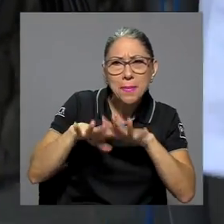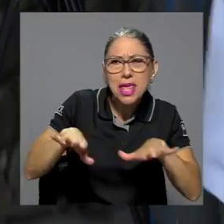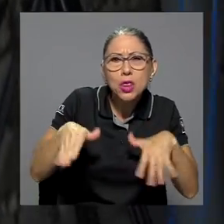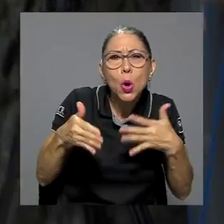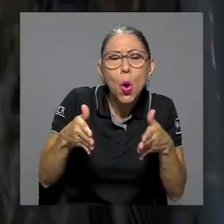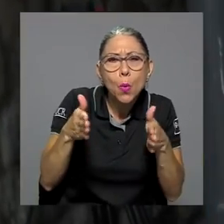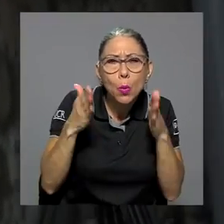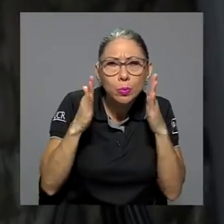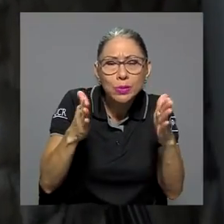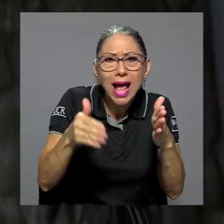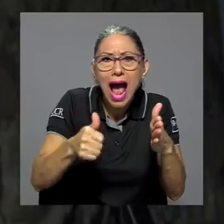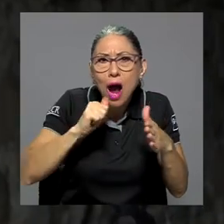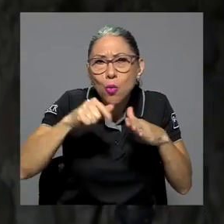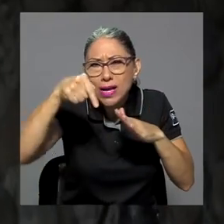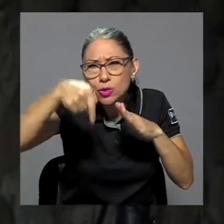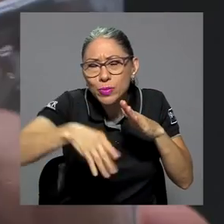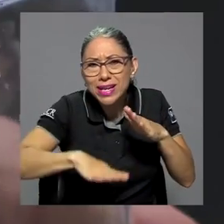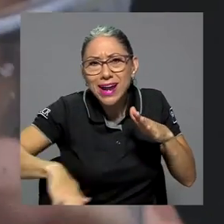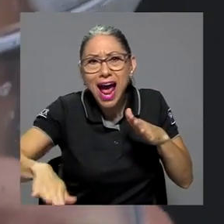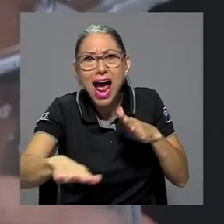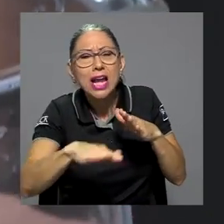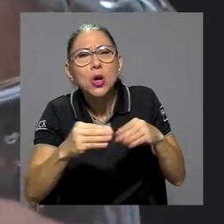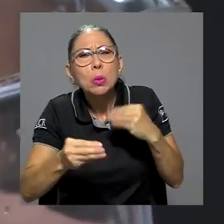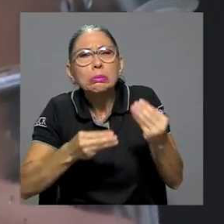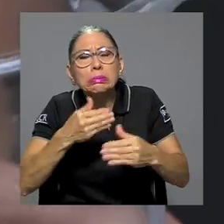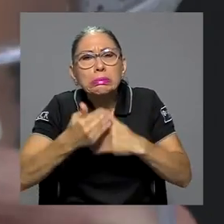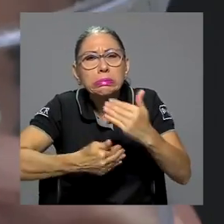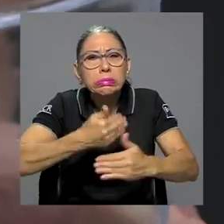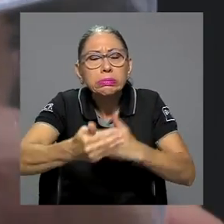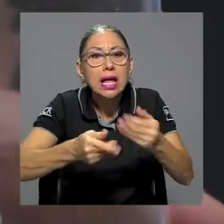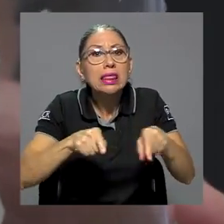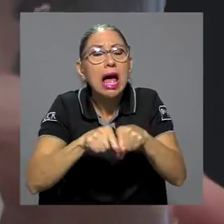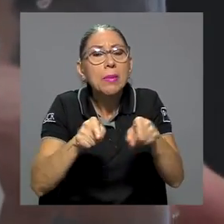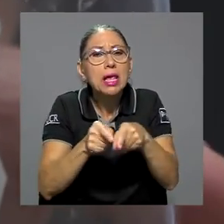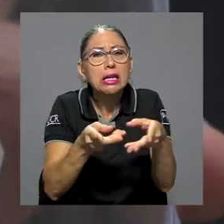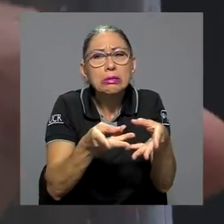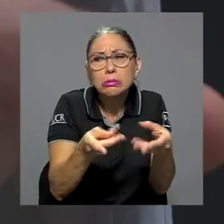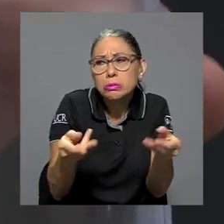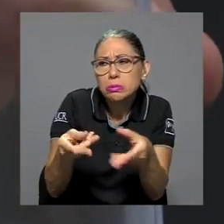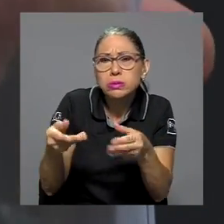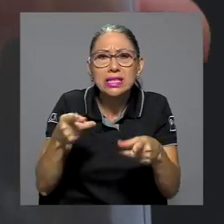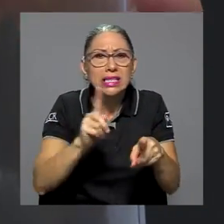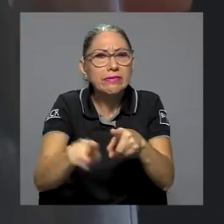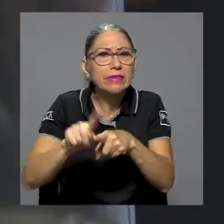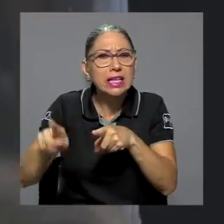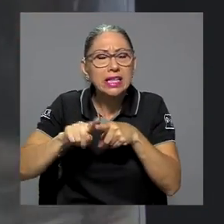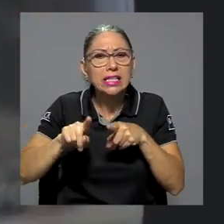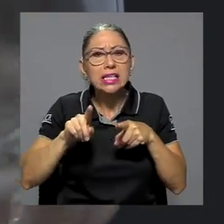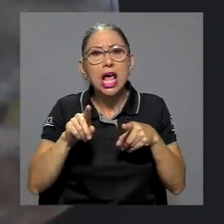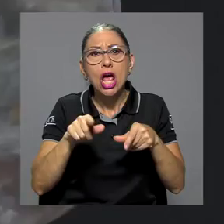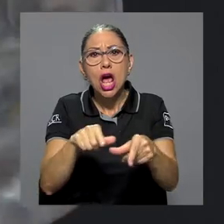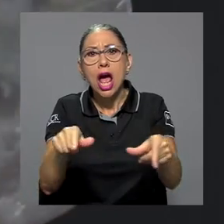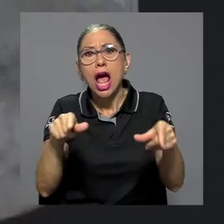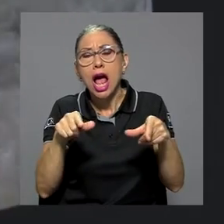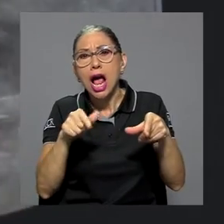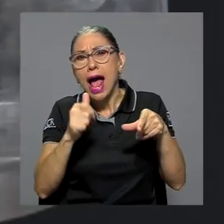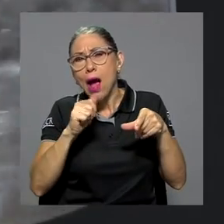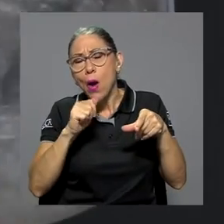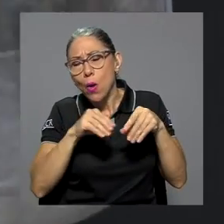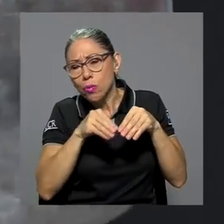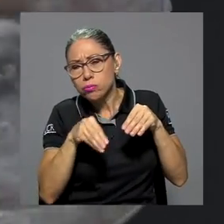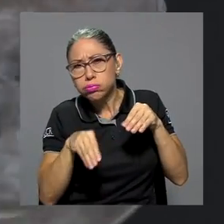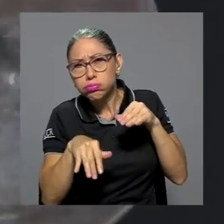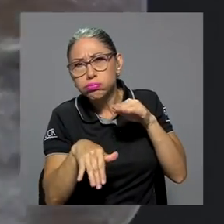la remediación también de acuíferos contaminados son algunos ejemplos de las temáticas que se han cubierto en